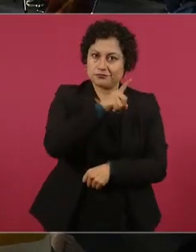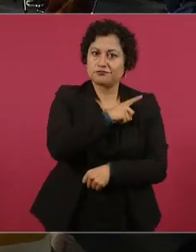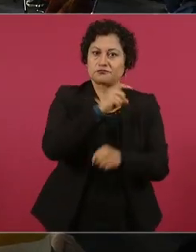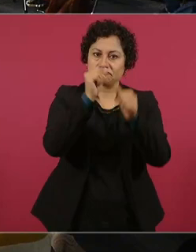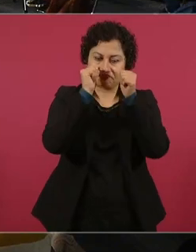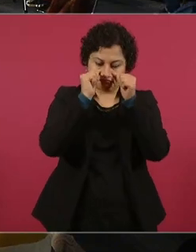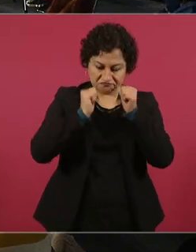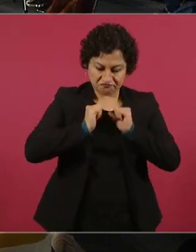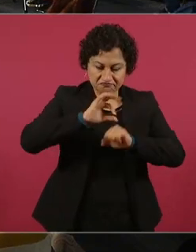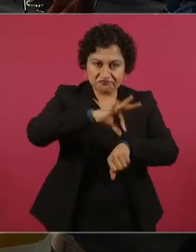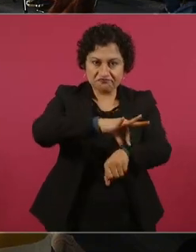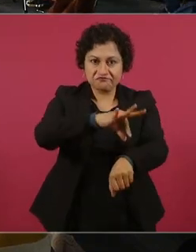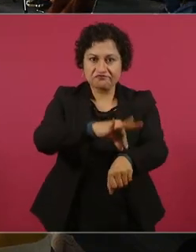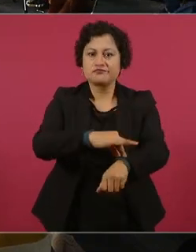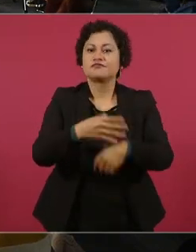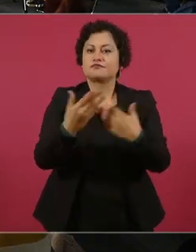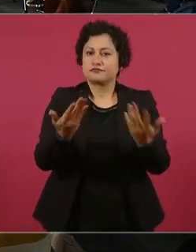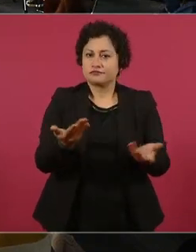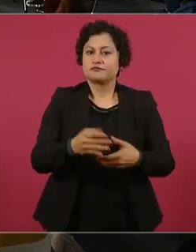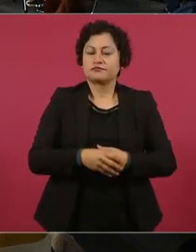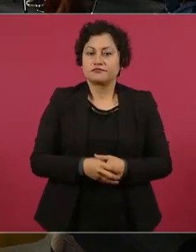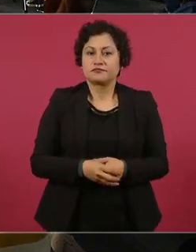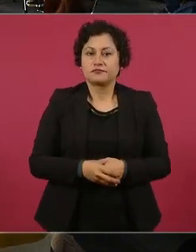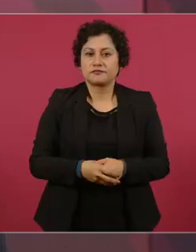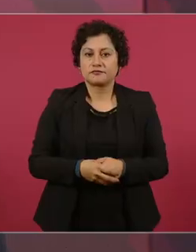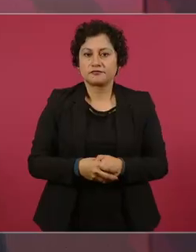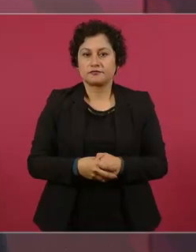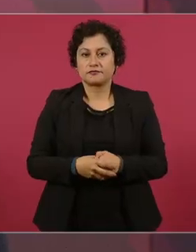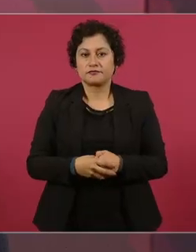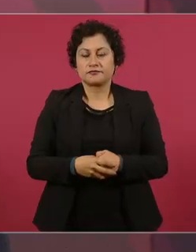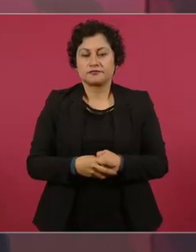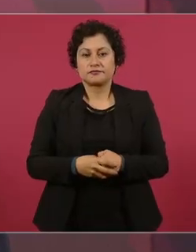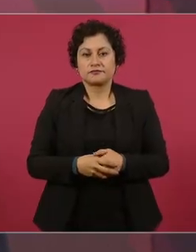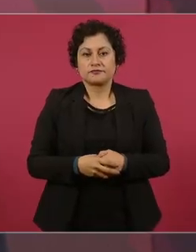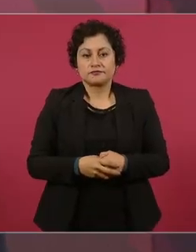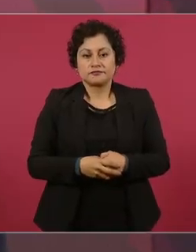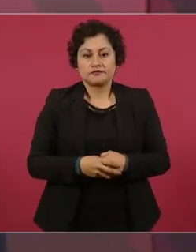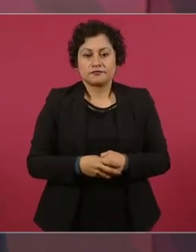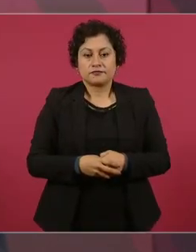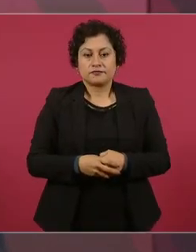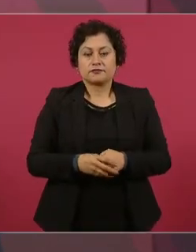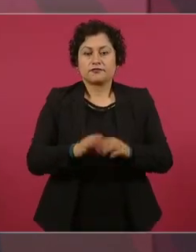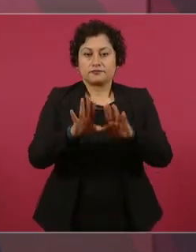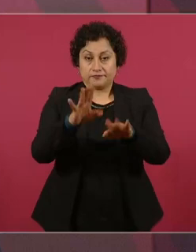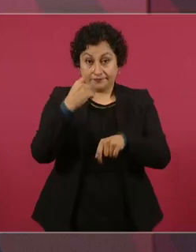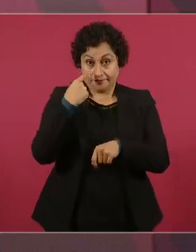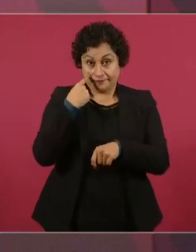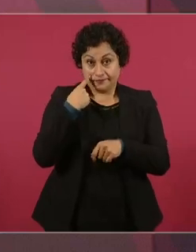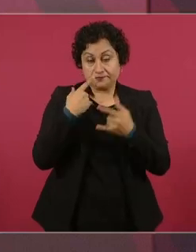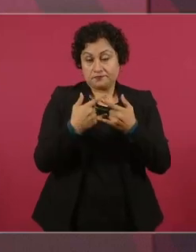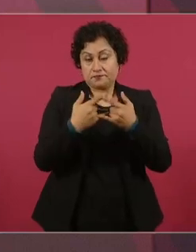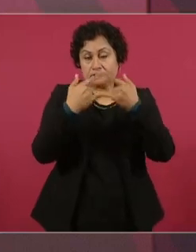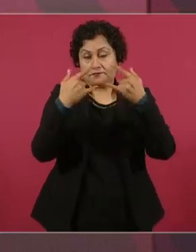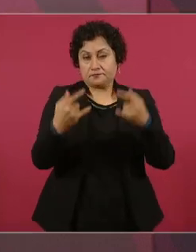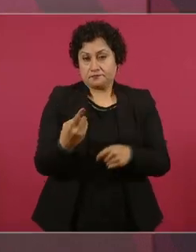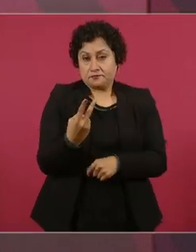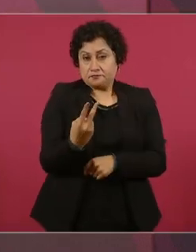Hay casos, les comento dos recientes.